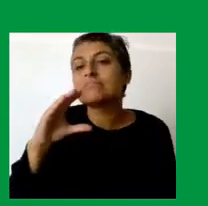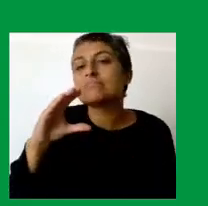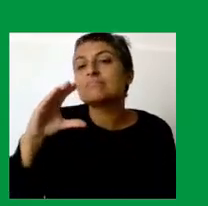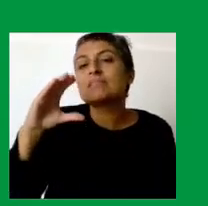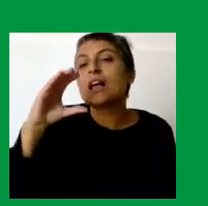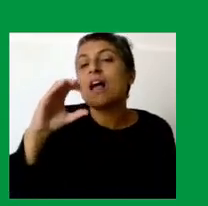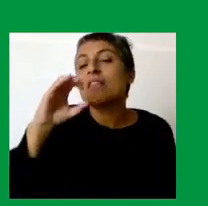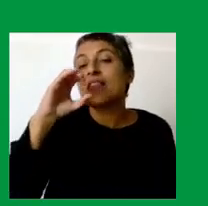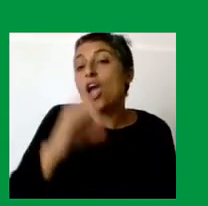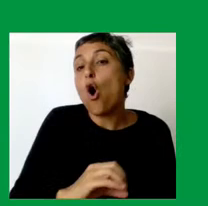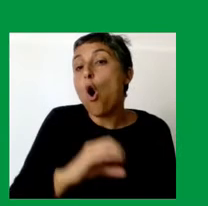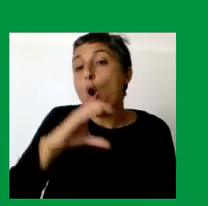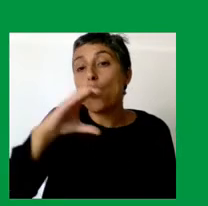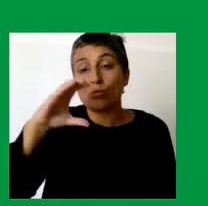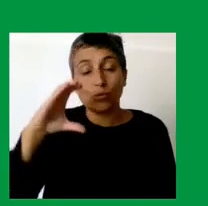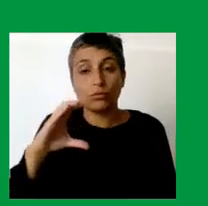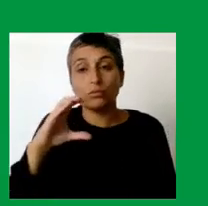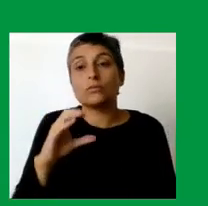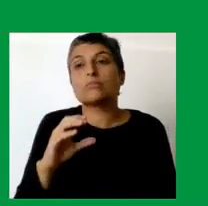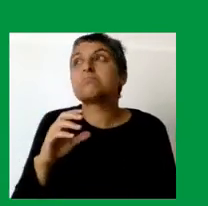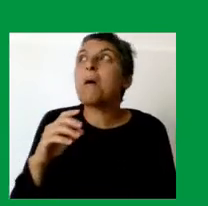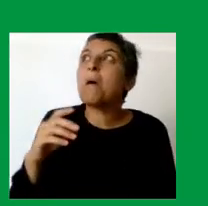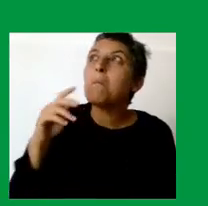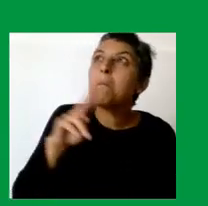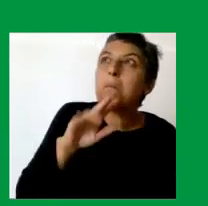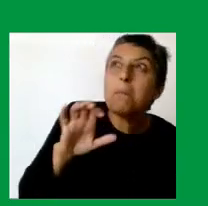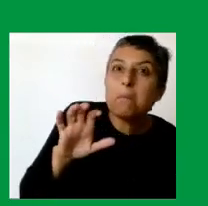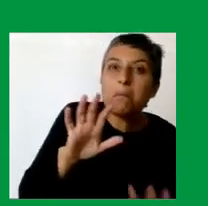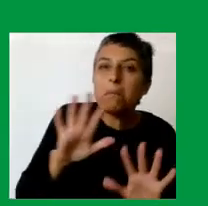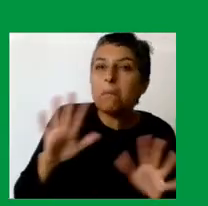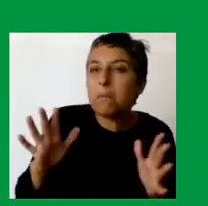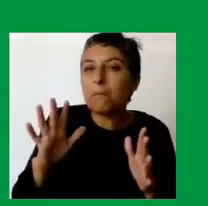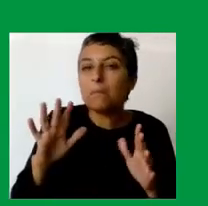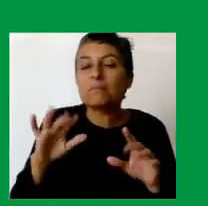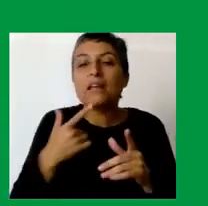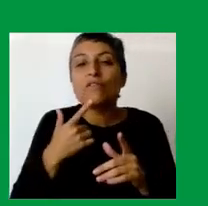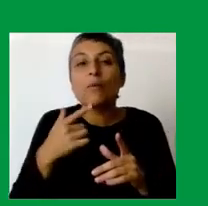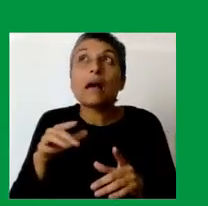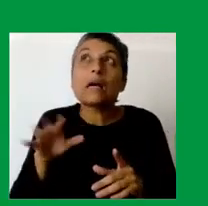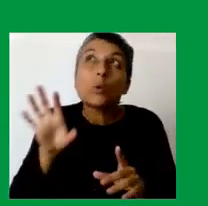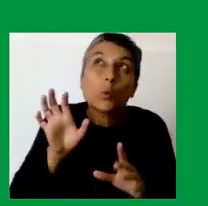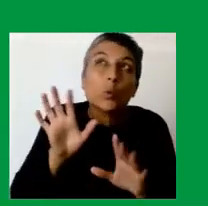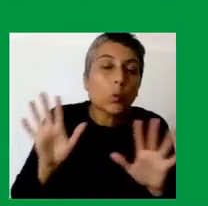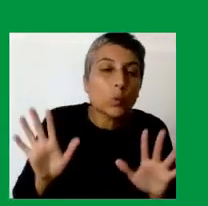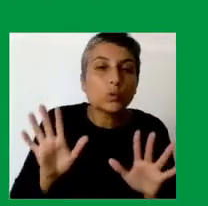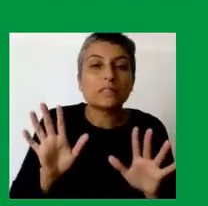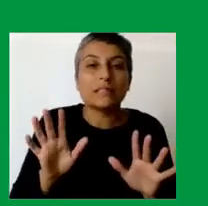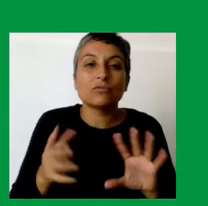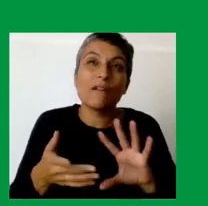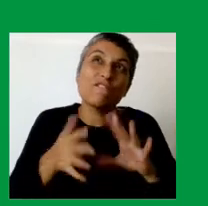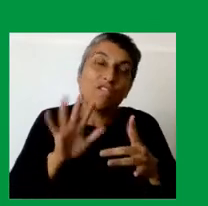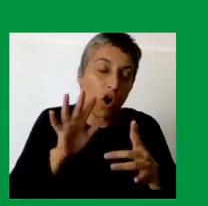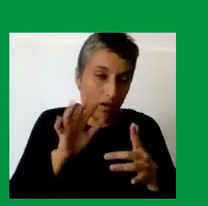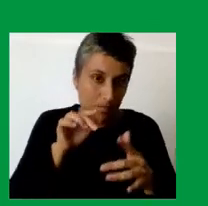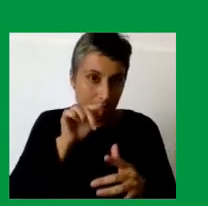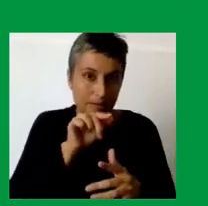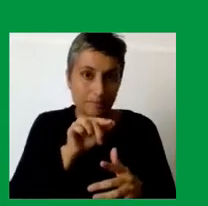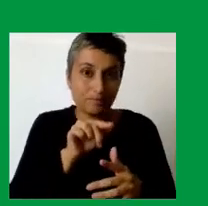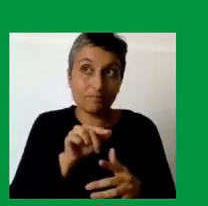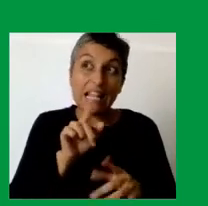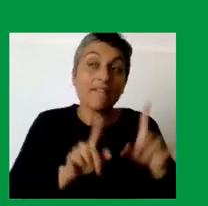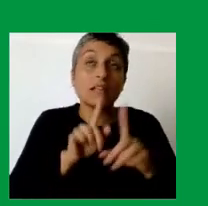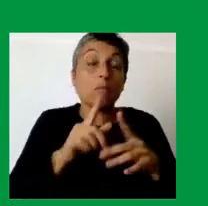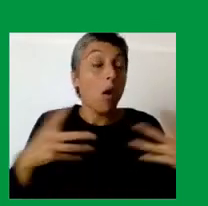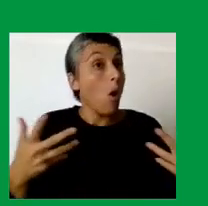serían objetos culturales vagamente identificados en estas tendencias. Y el podcast es uno de estos objetos, ¿no? Que